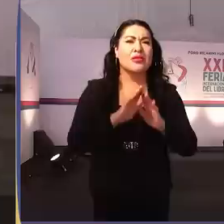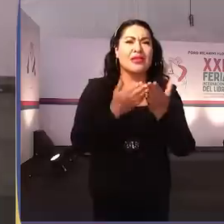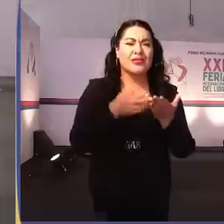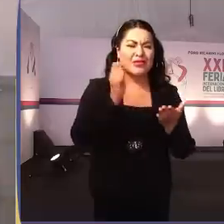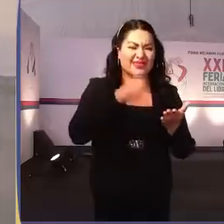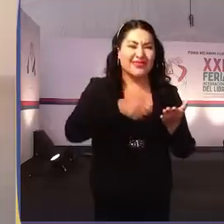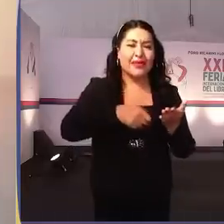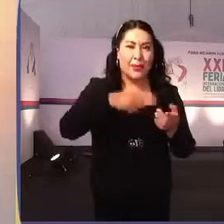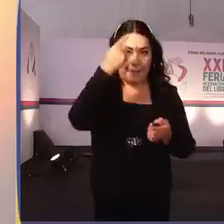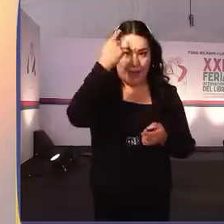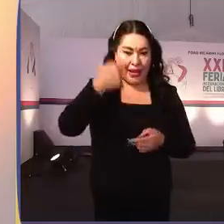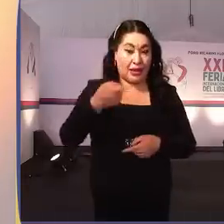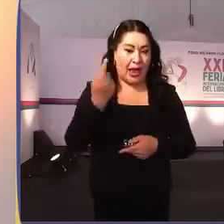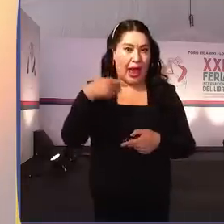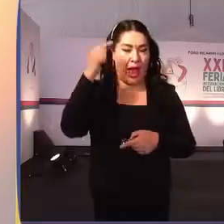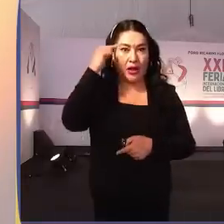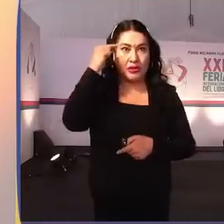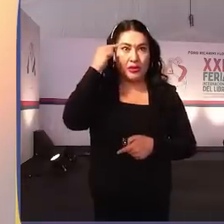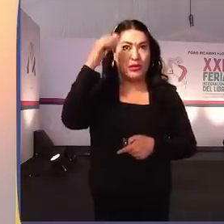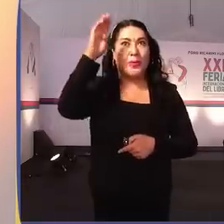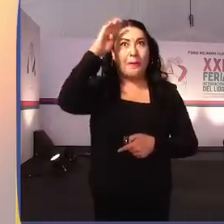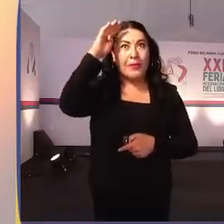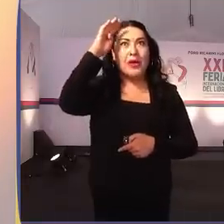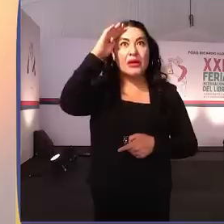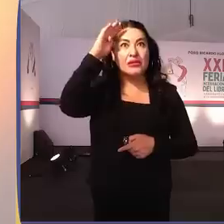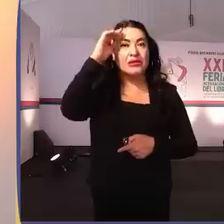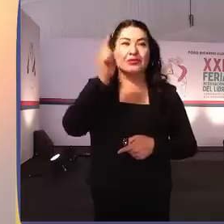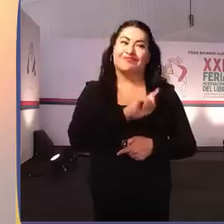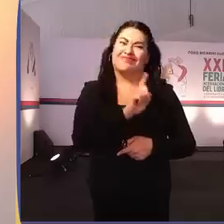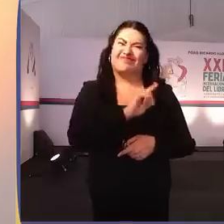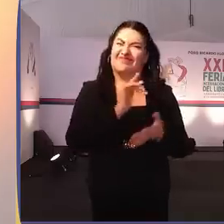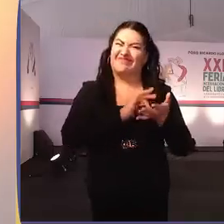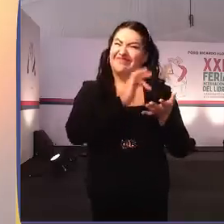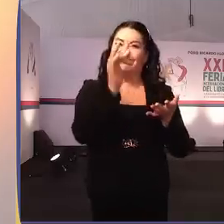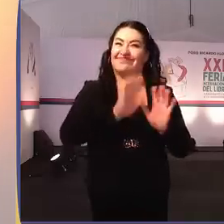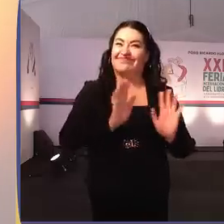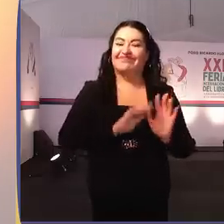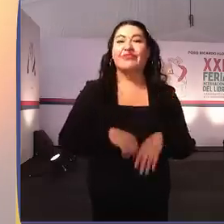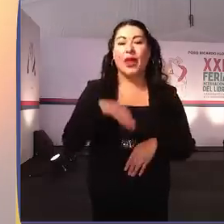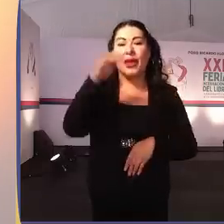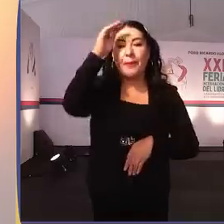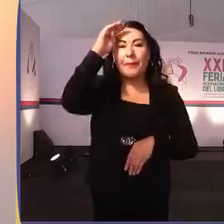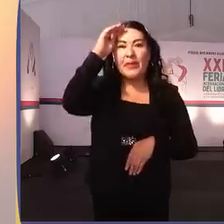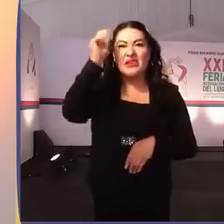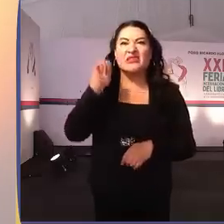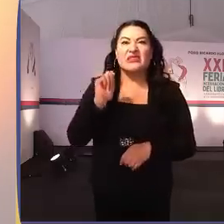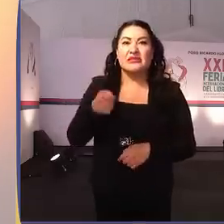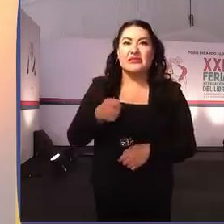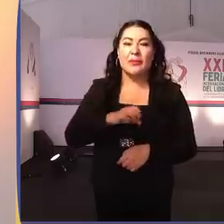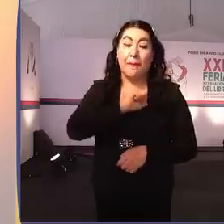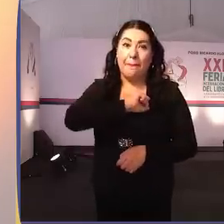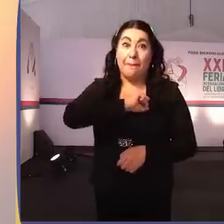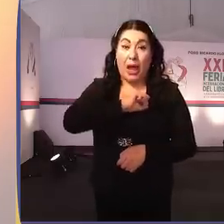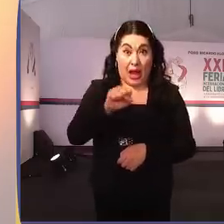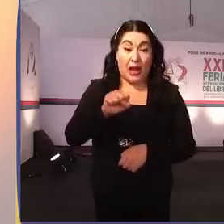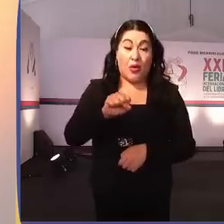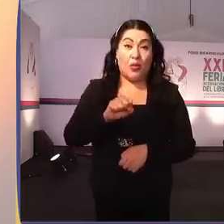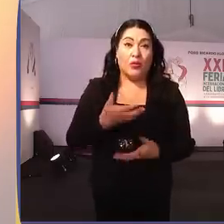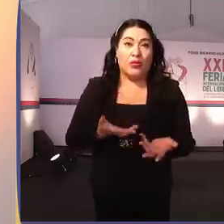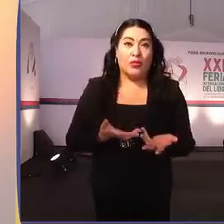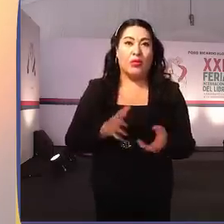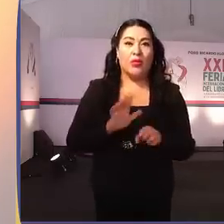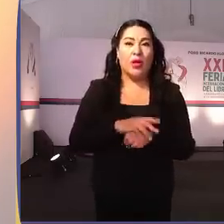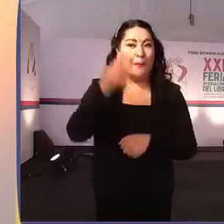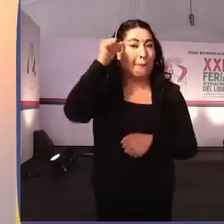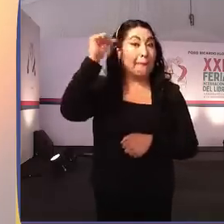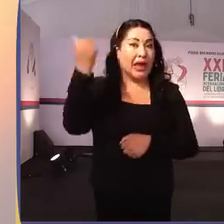hacernos pensar. No, gracias, Paco. No. Pensar es malo. Es